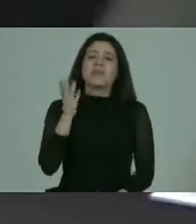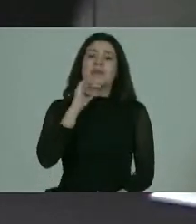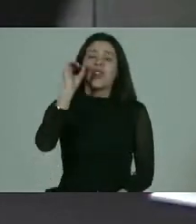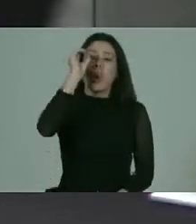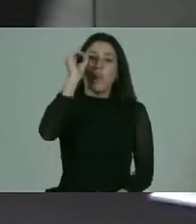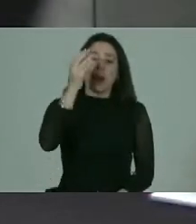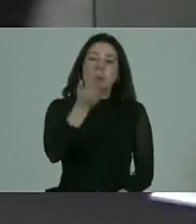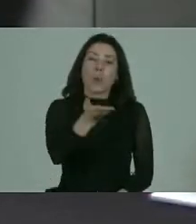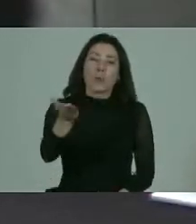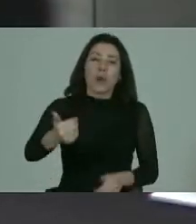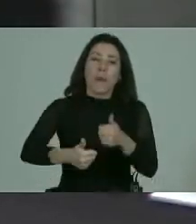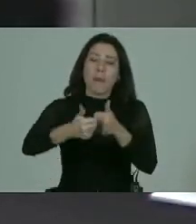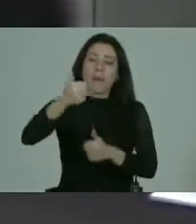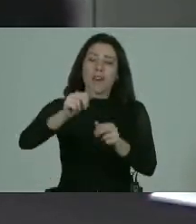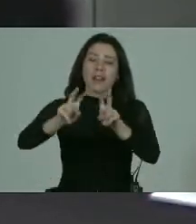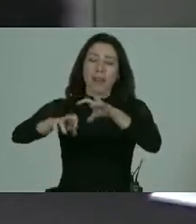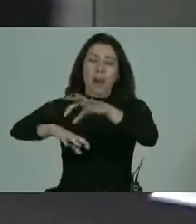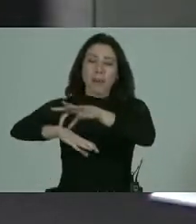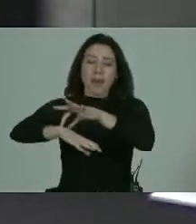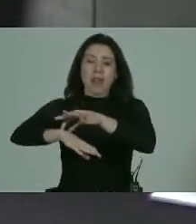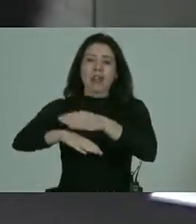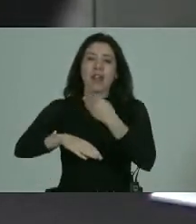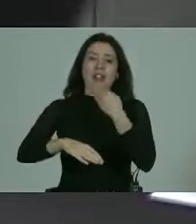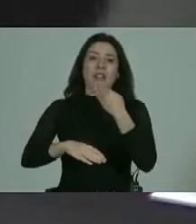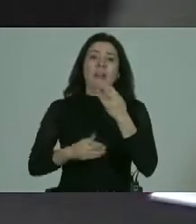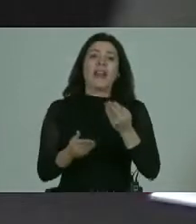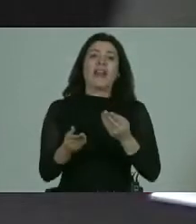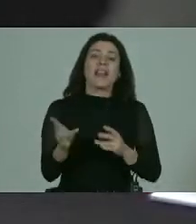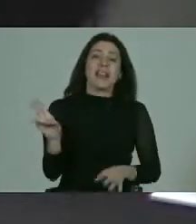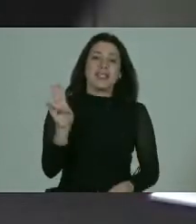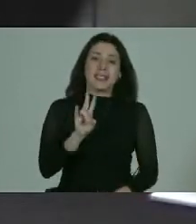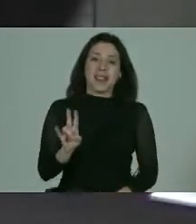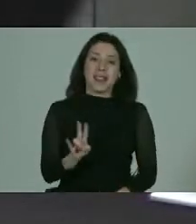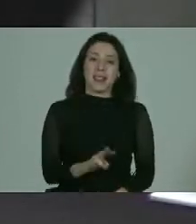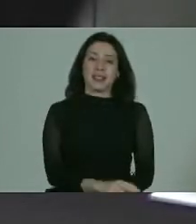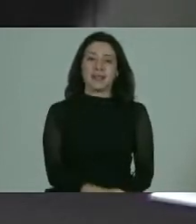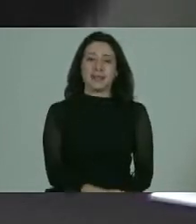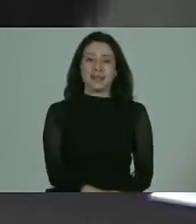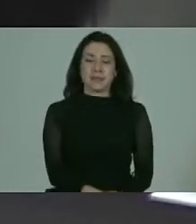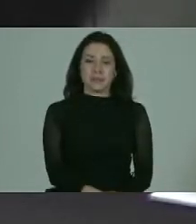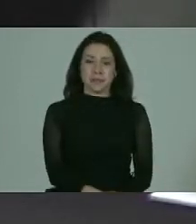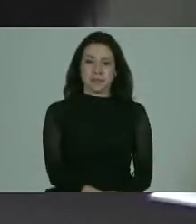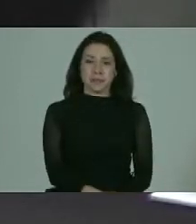opinan ustedes tanto como profesionales de la salud como desde el área el servicio nacional de discapacidad